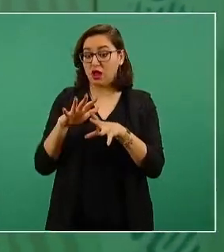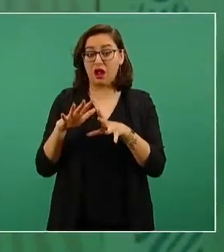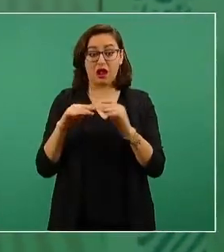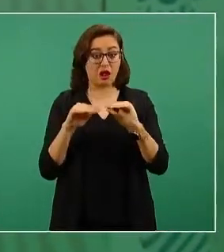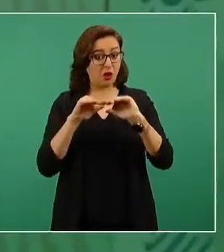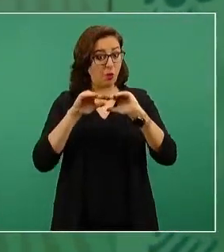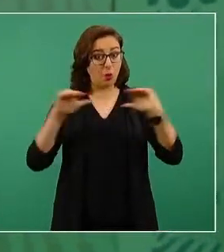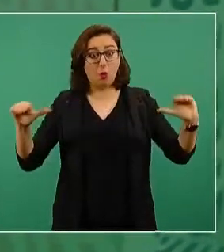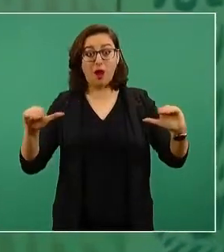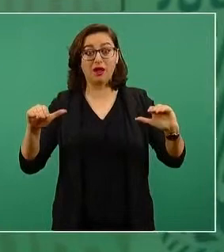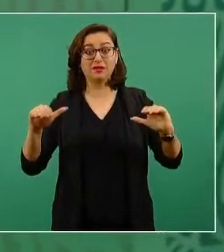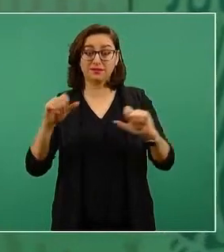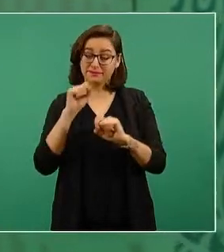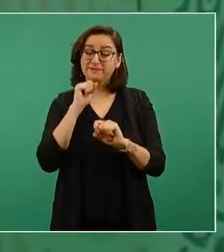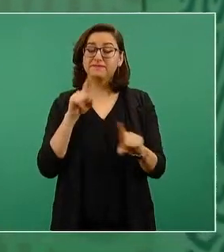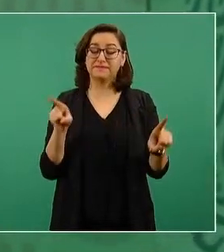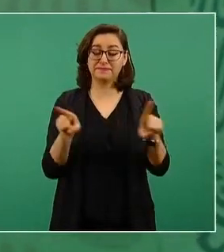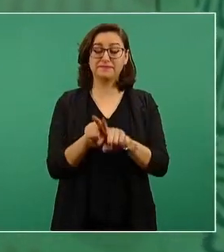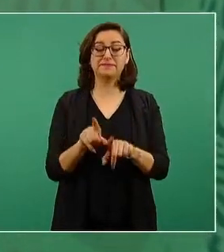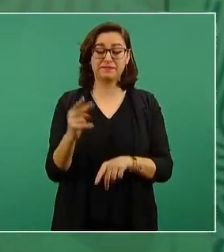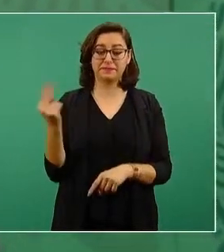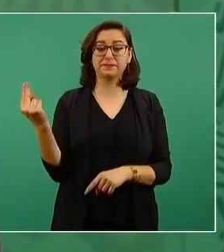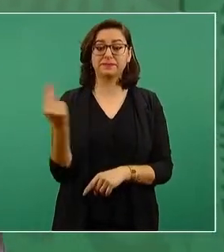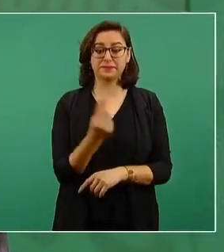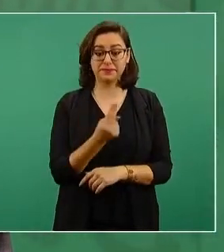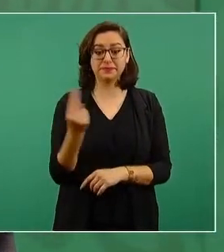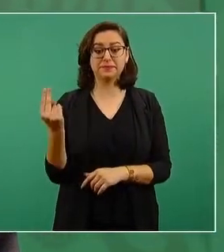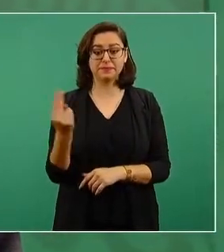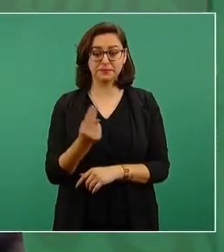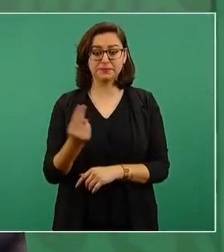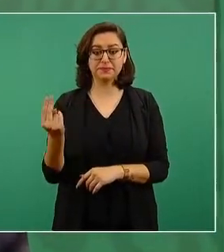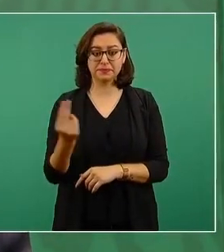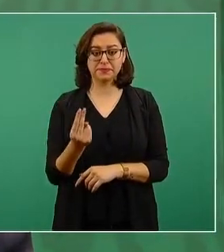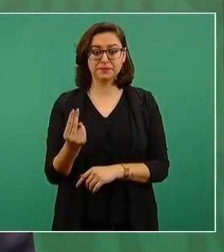en todos los órdenes de la vida pública.